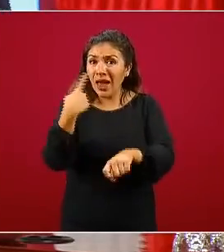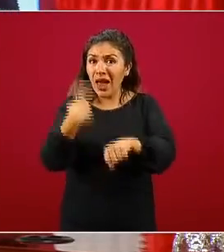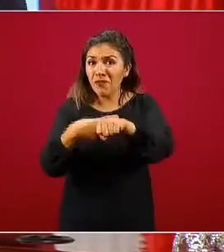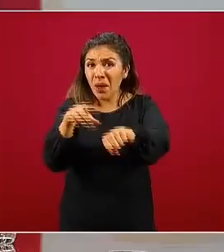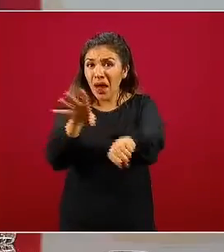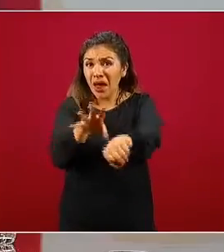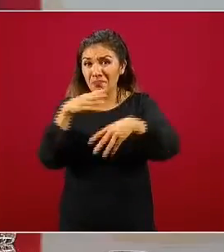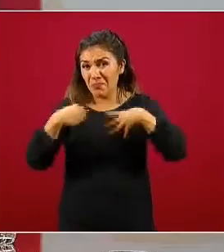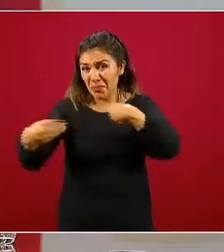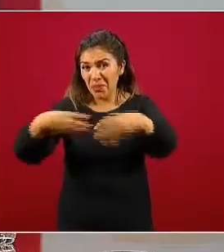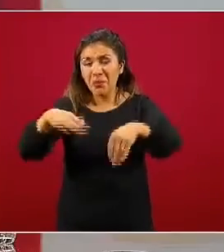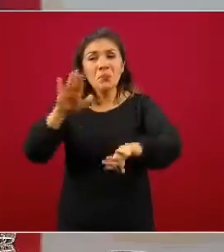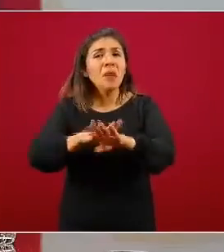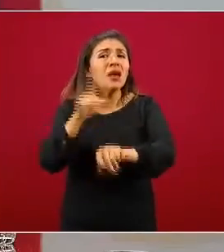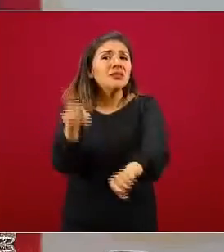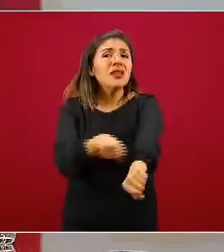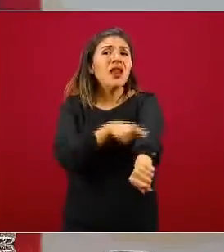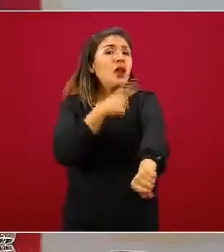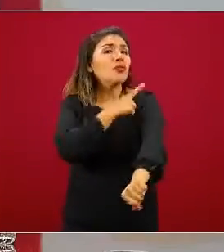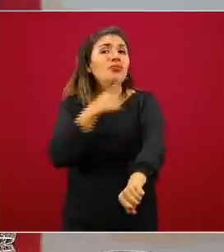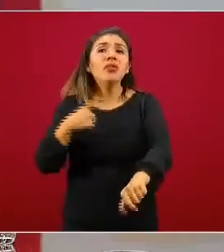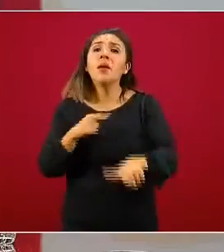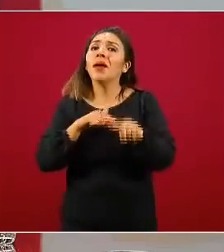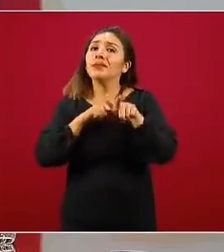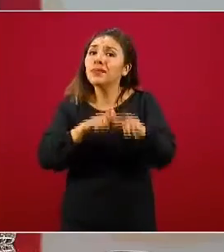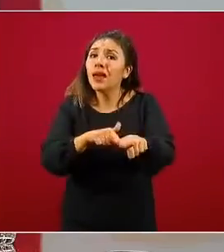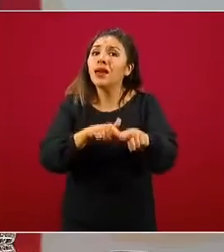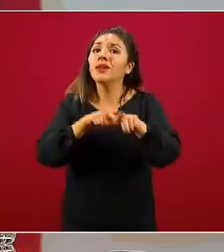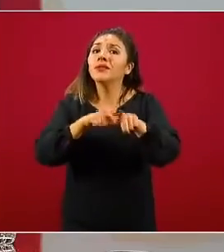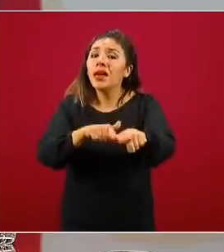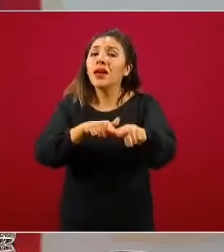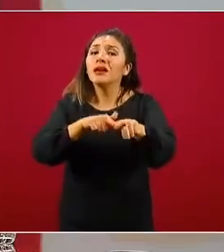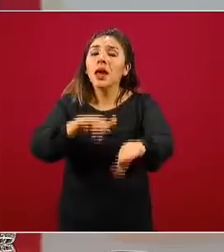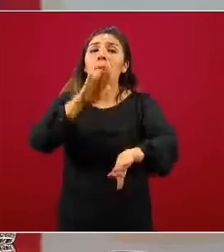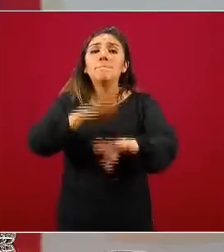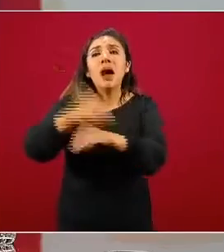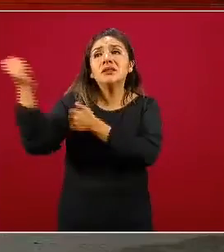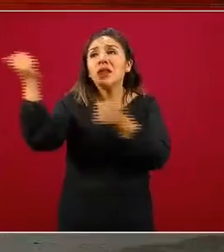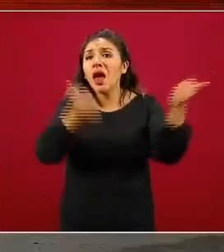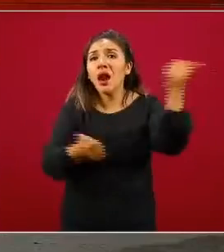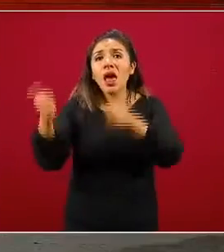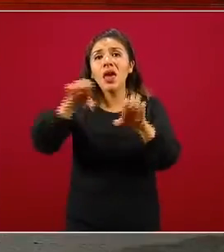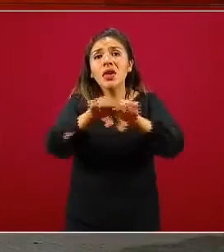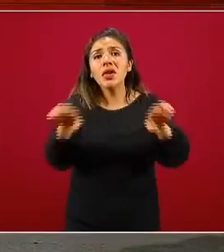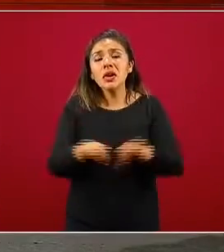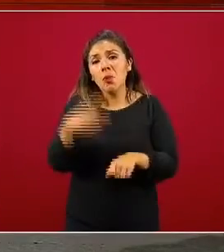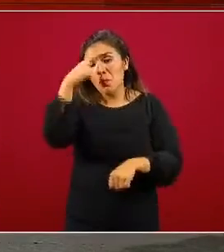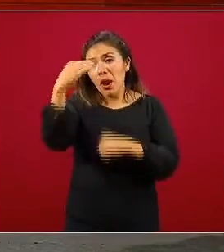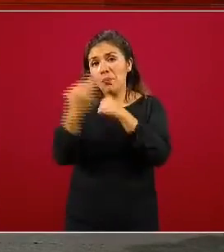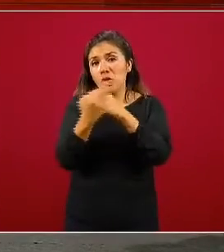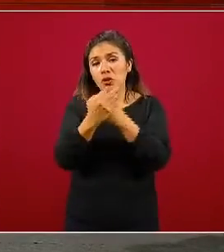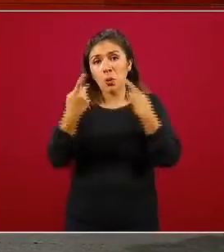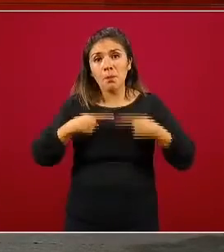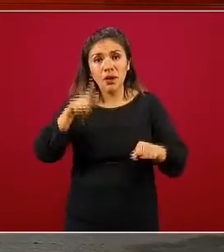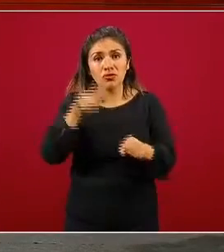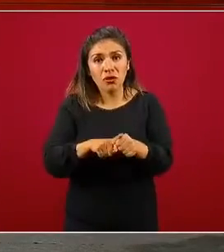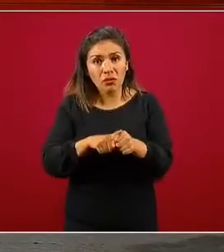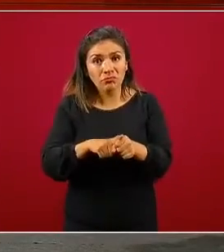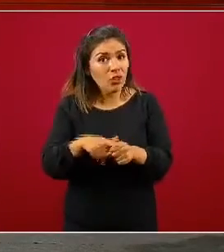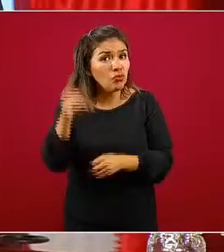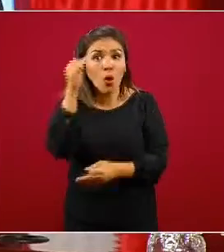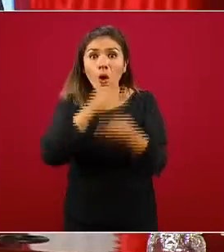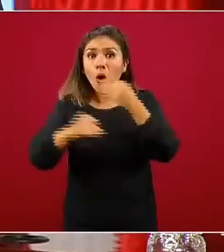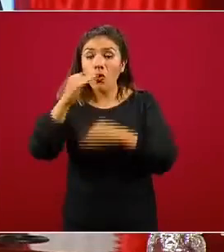larga, y eso significa tener que seguir adquiriendo equipos de protección personal en todos lados, en un momento en donde todo